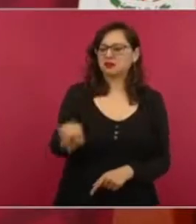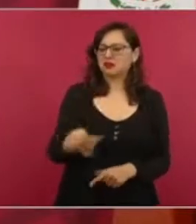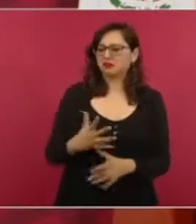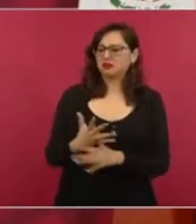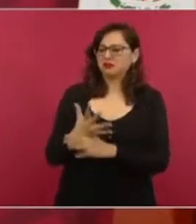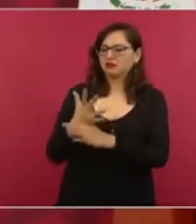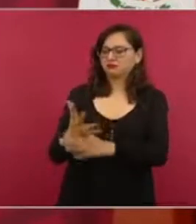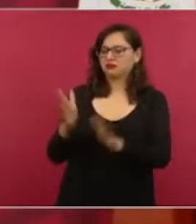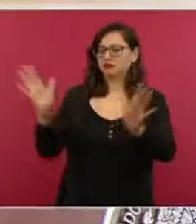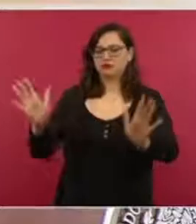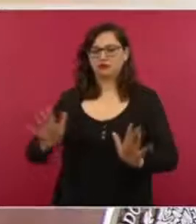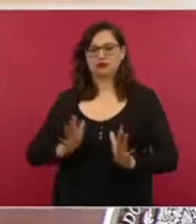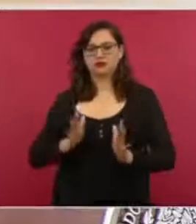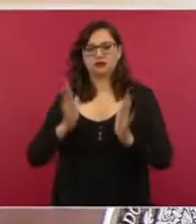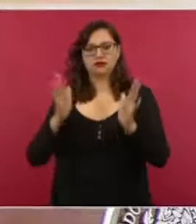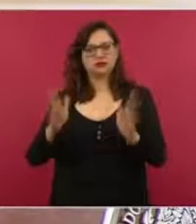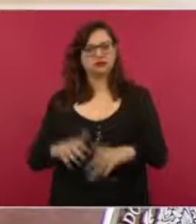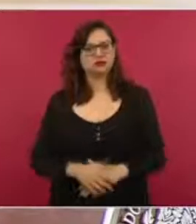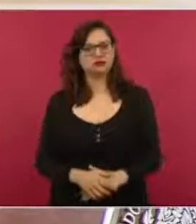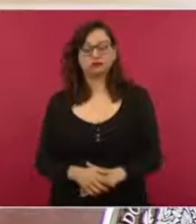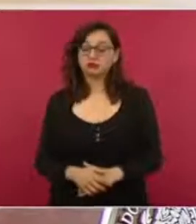rebelen